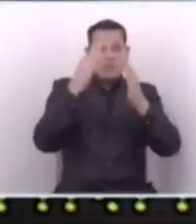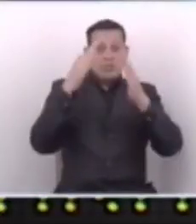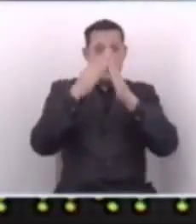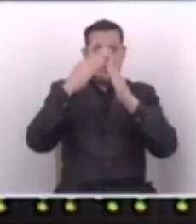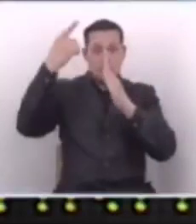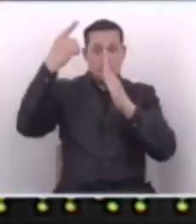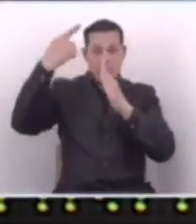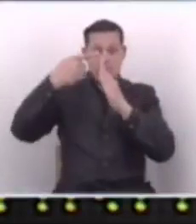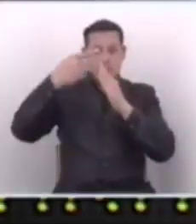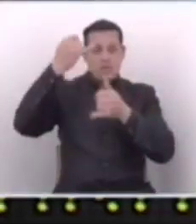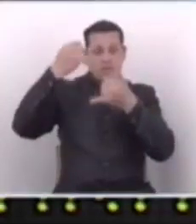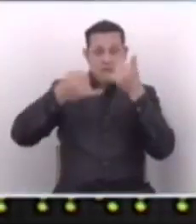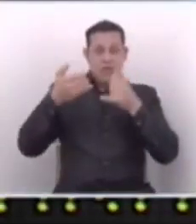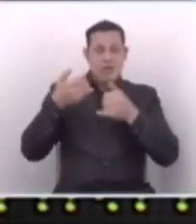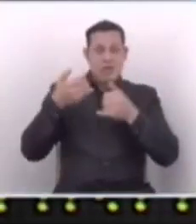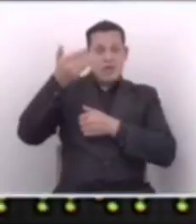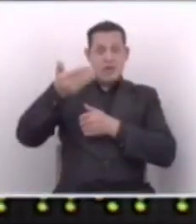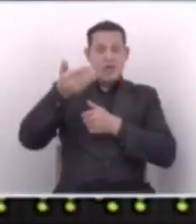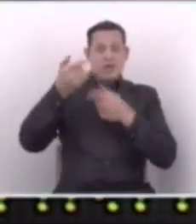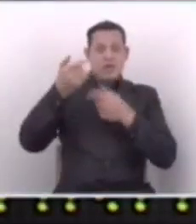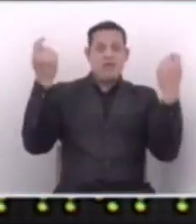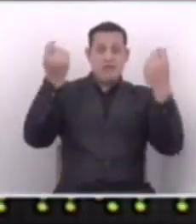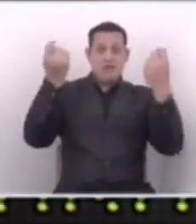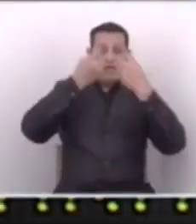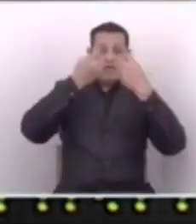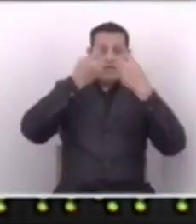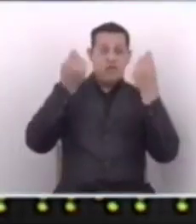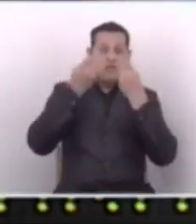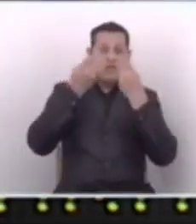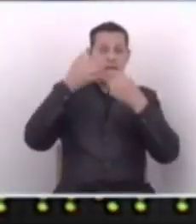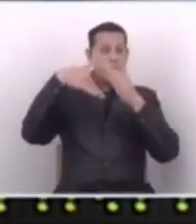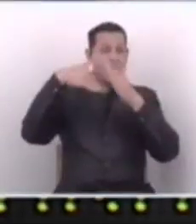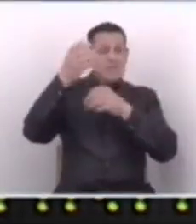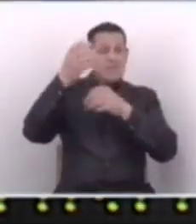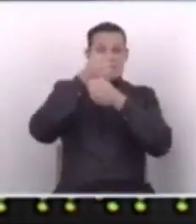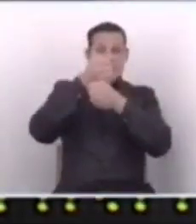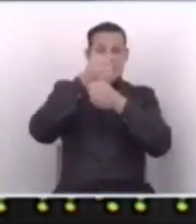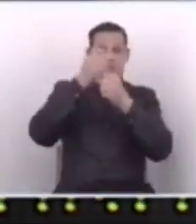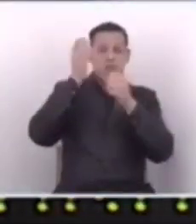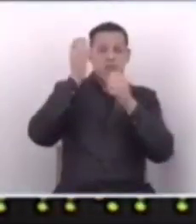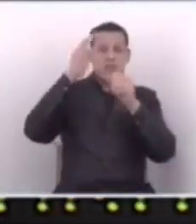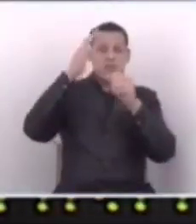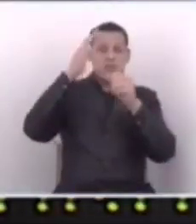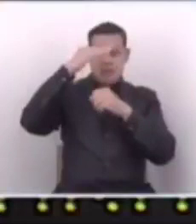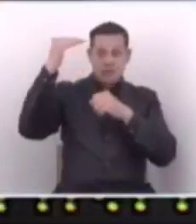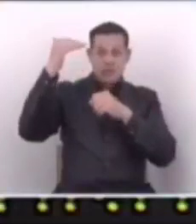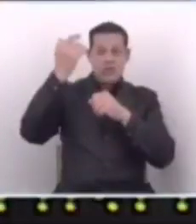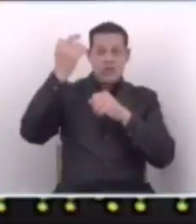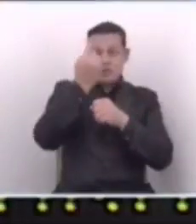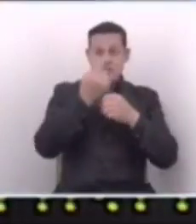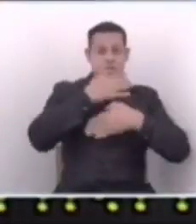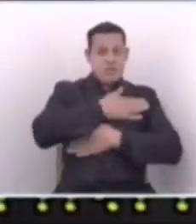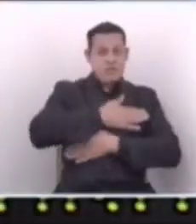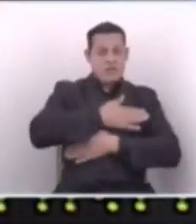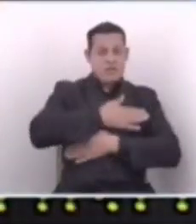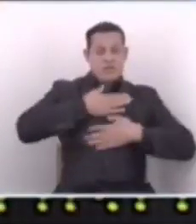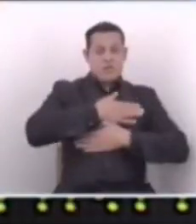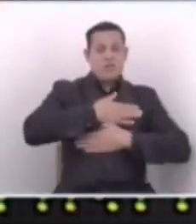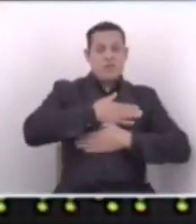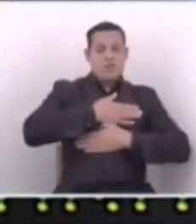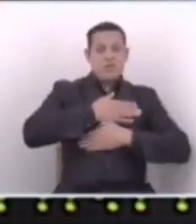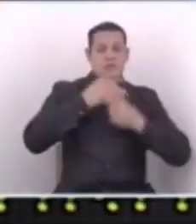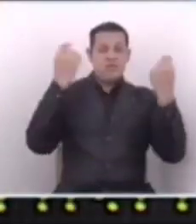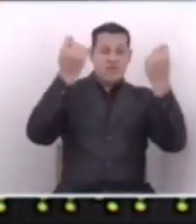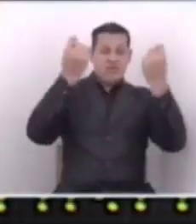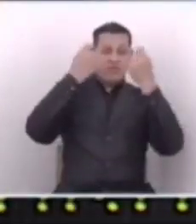régimen de excepción hasta fin de año para que tengamos nuestras fiestas más seguras de la historia, para que la gente disfrute el carnaval